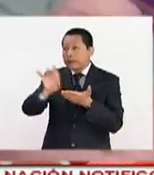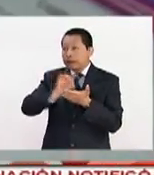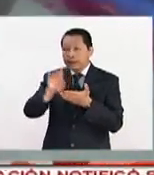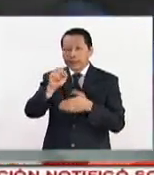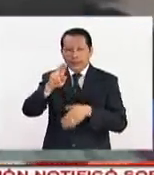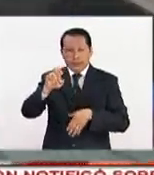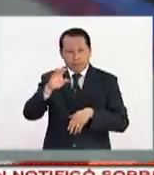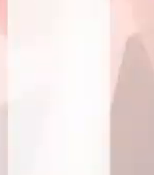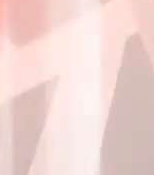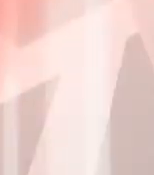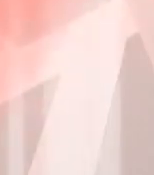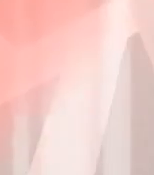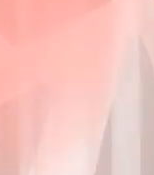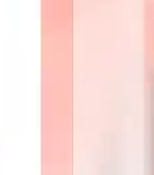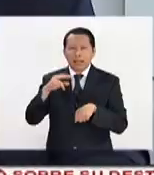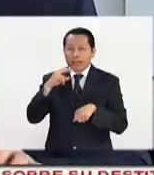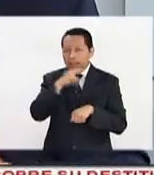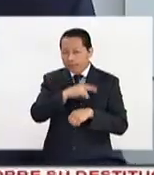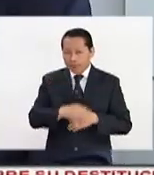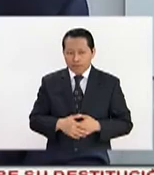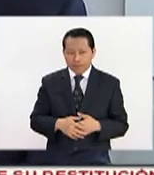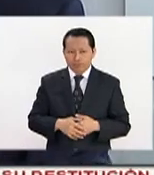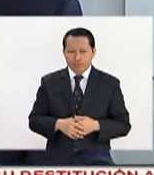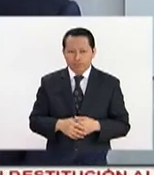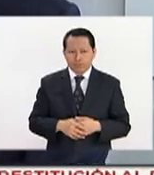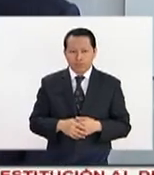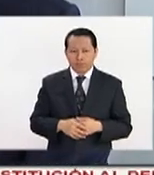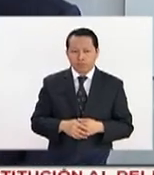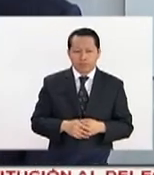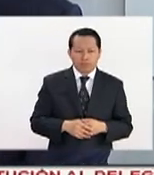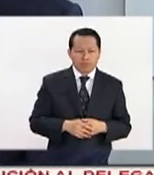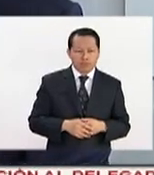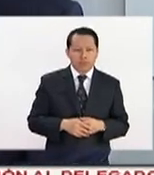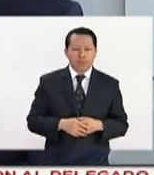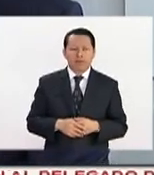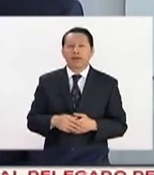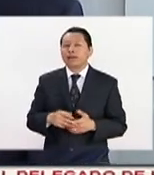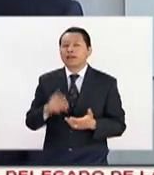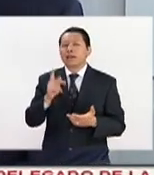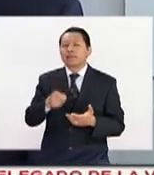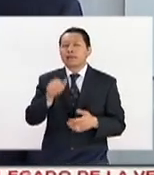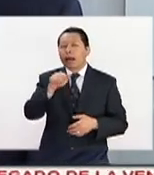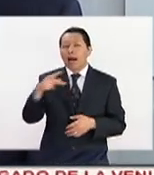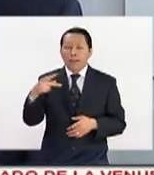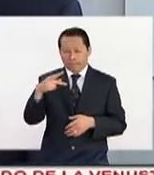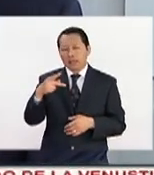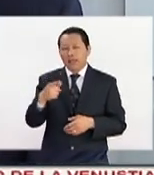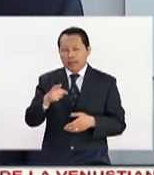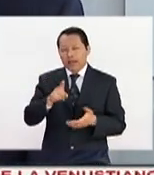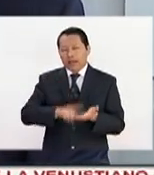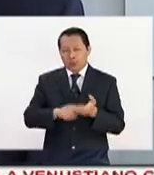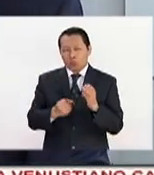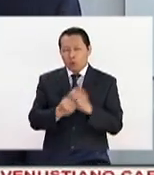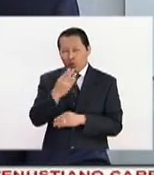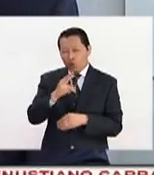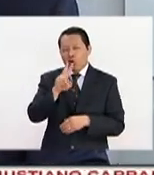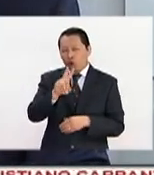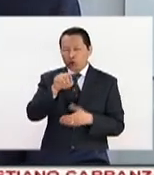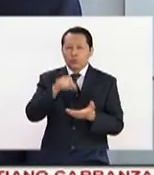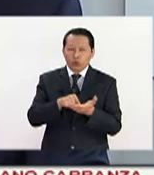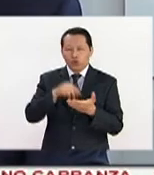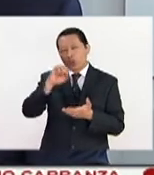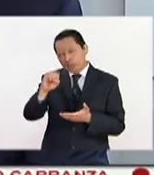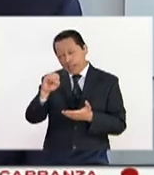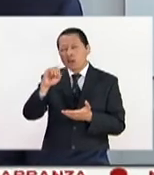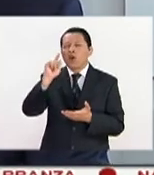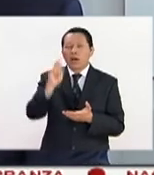INE. ¿Qué es lo que contiene la aplicación 2.0? Realmente es la misma